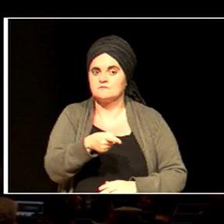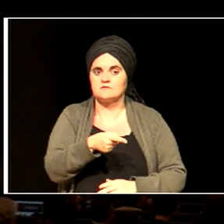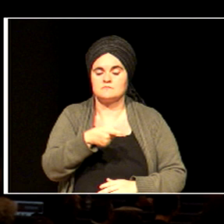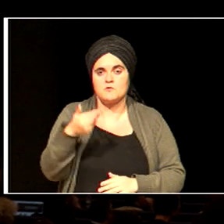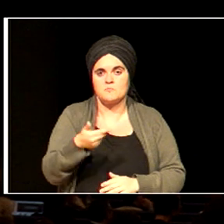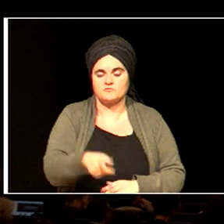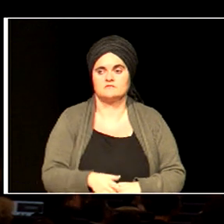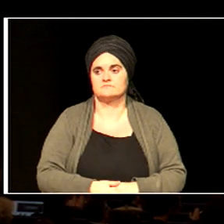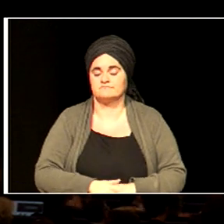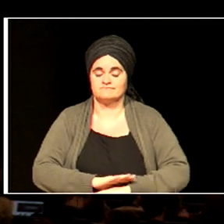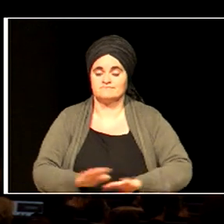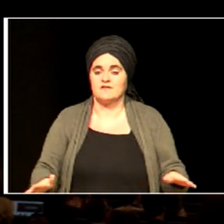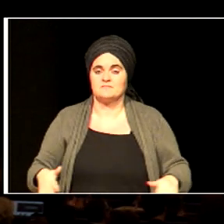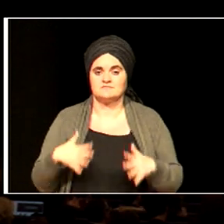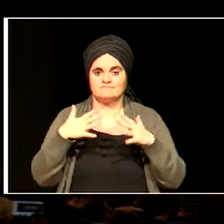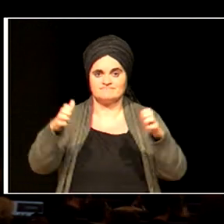asko.